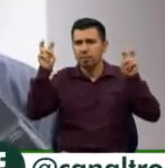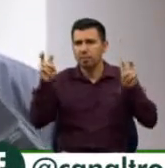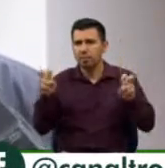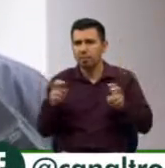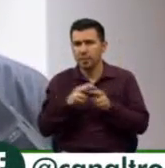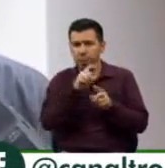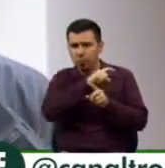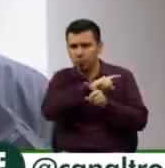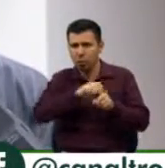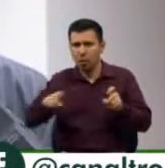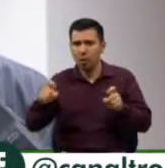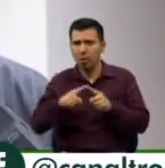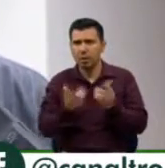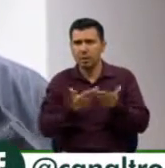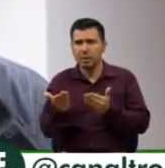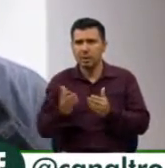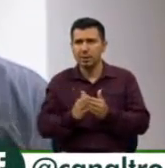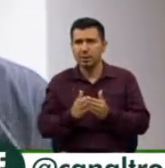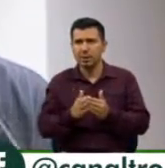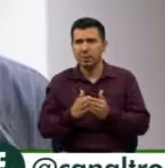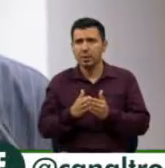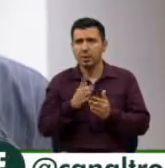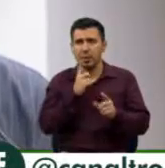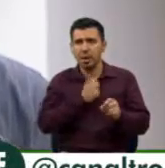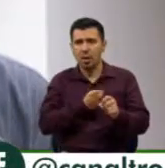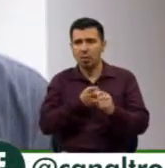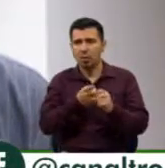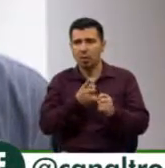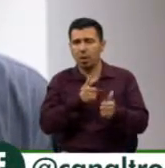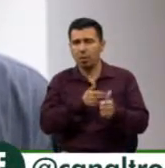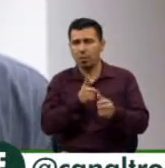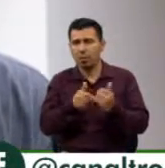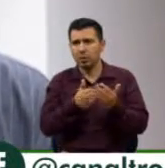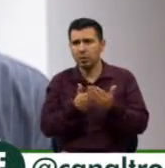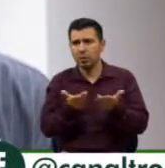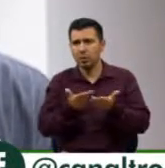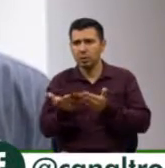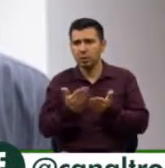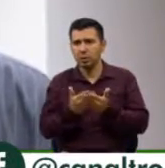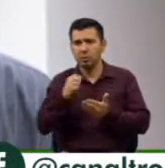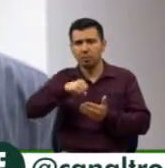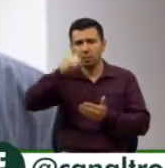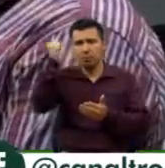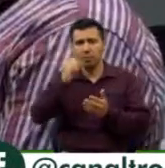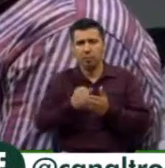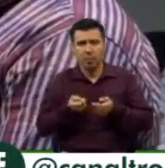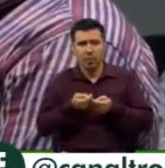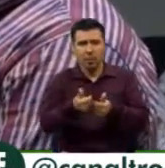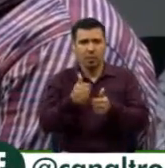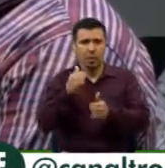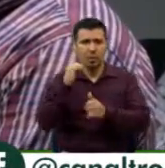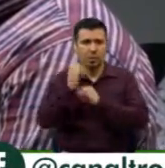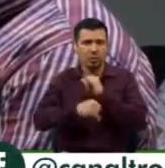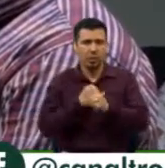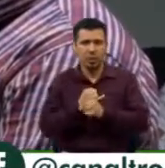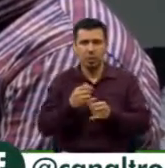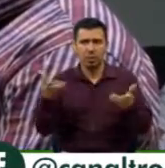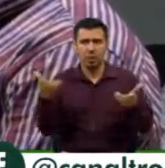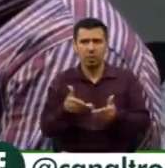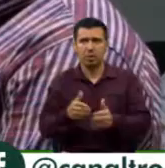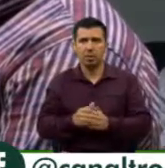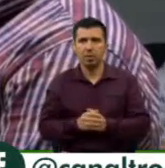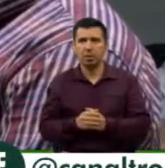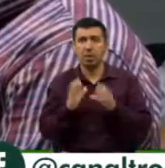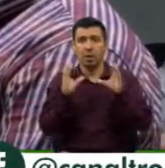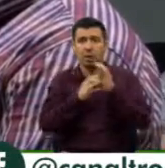de servicios. Incluso en el tema de tercerización de servicios hemos venido ganando terreno a través de la inversión extranjera directa. Conforme a los registros de la Cámara de